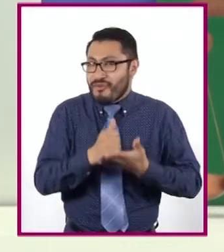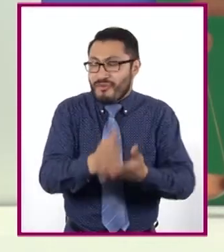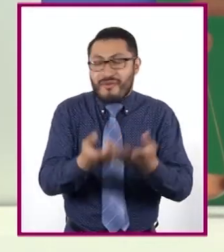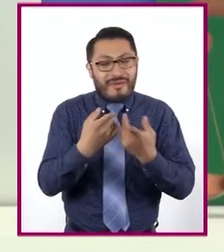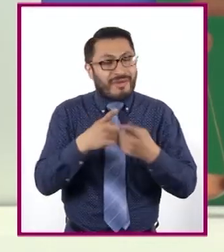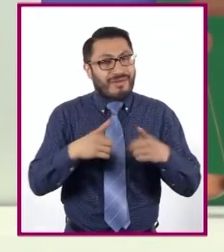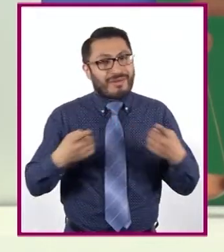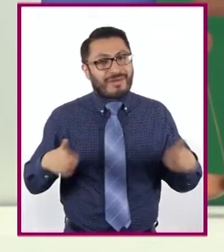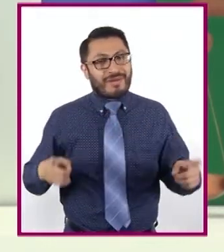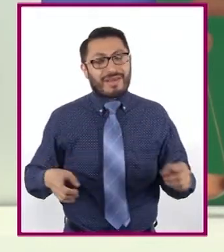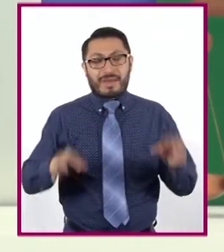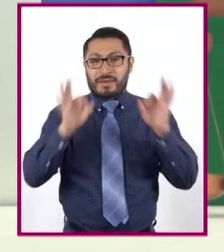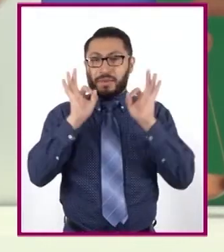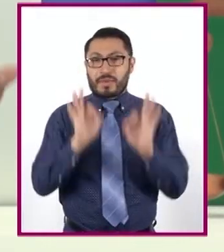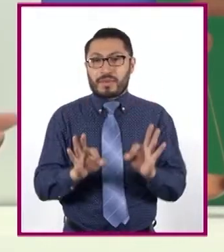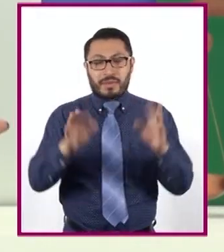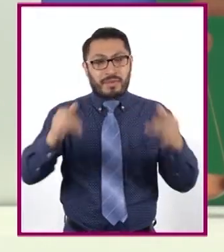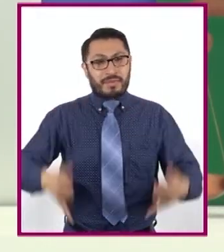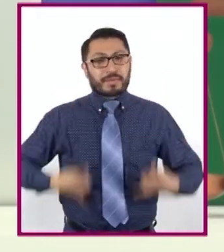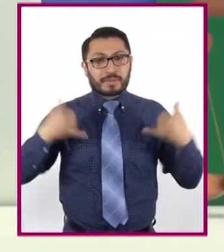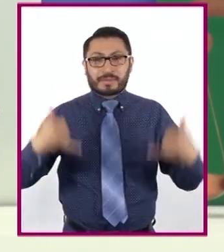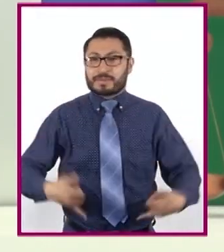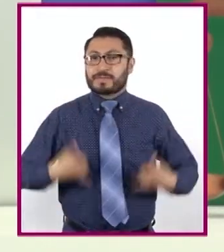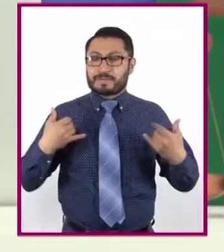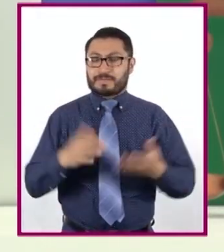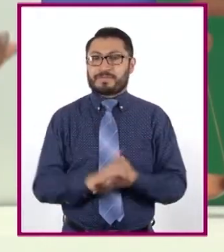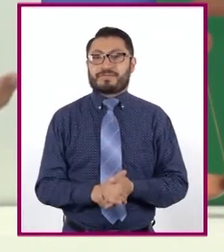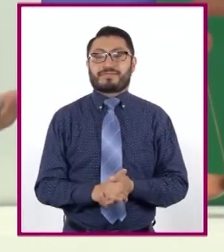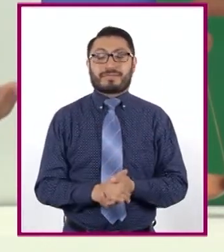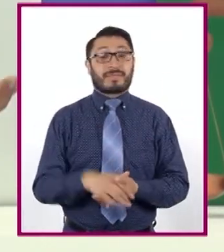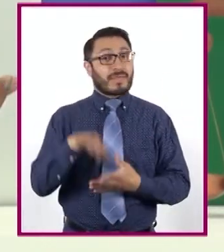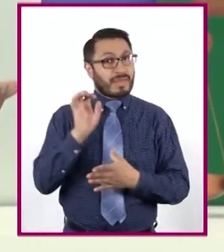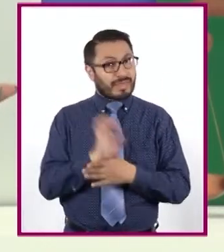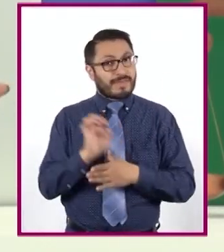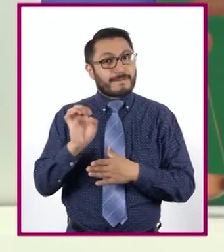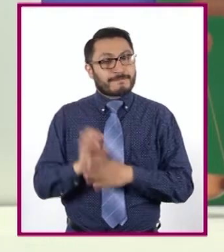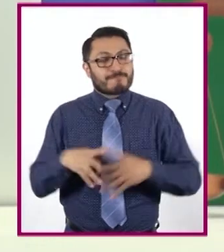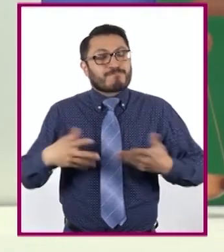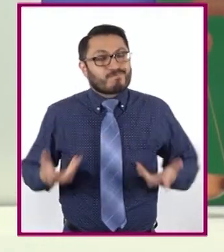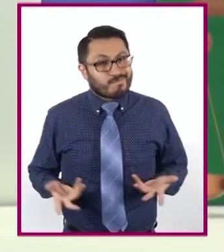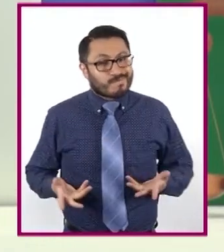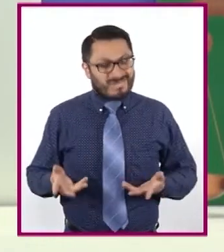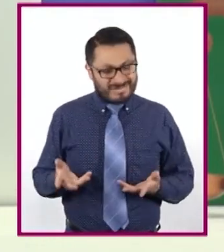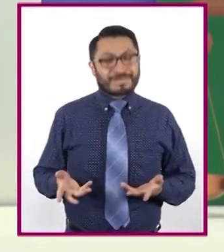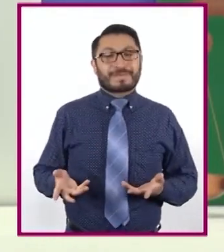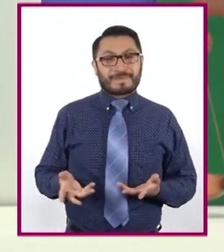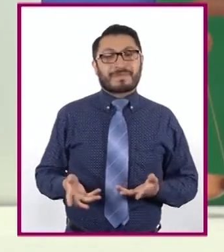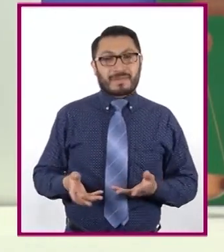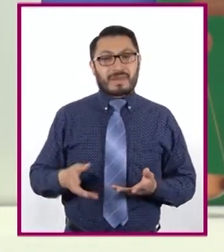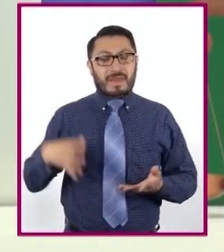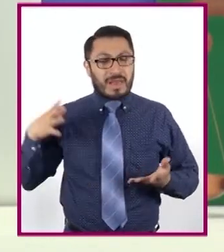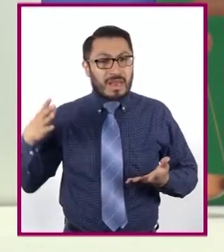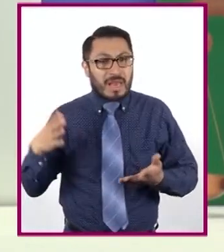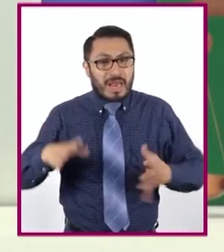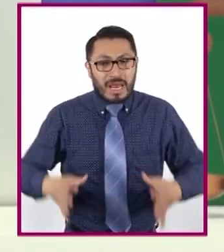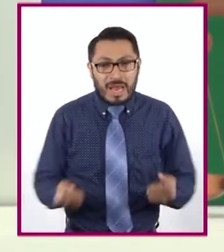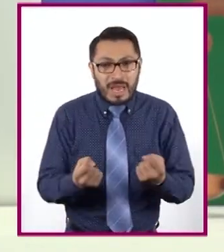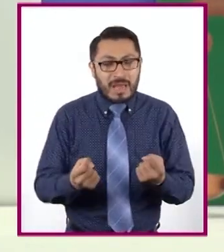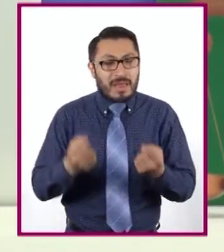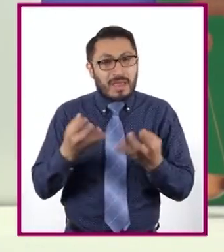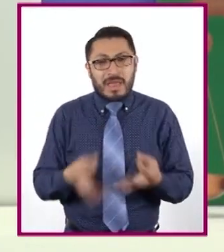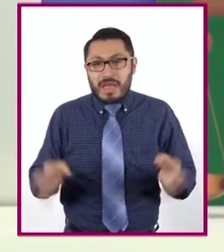desarrollo integral de las y los adolescentes. Entonces, podemos rescatar algo importante.